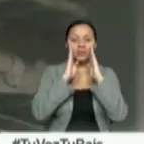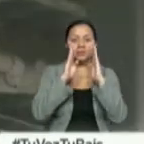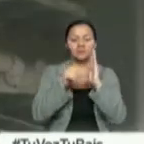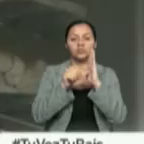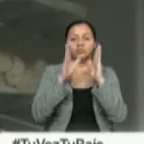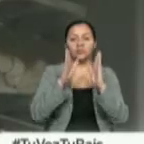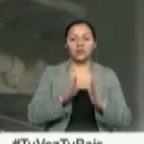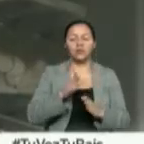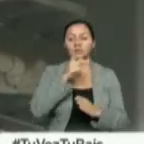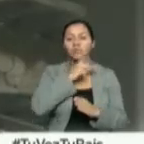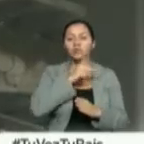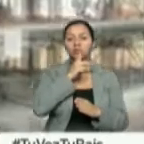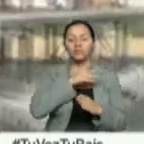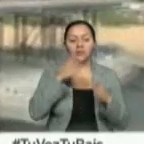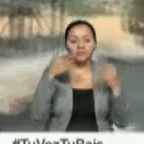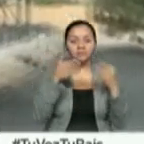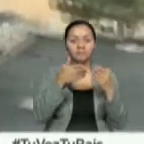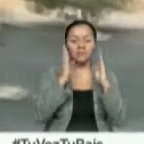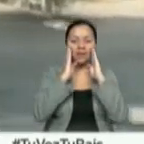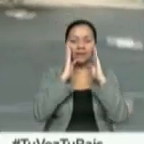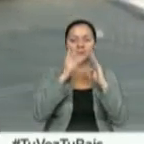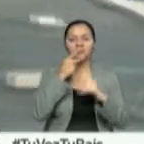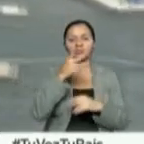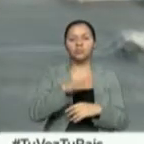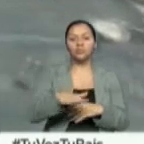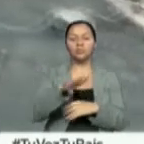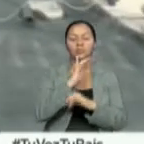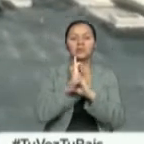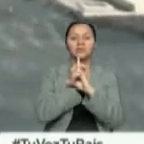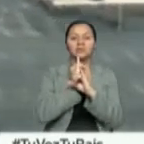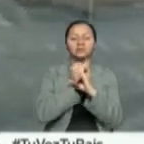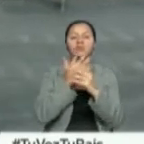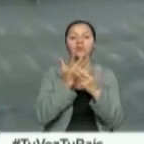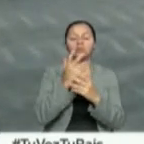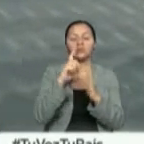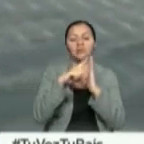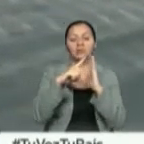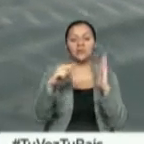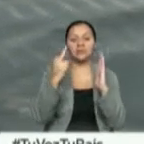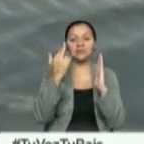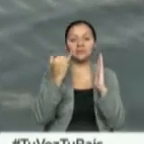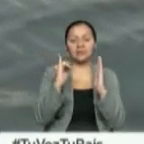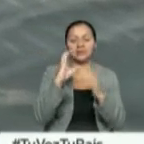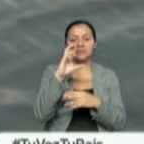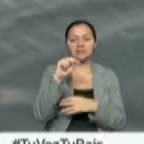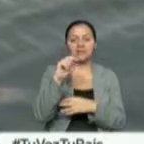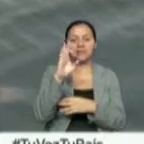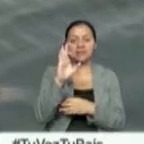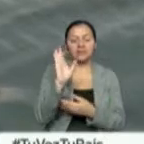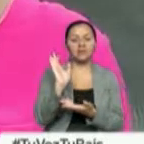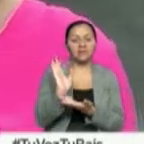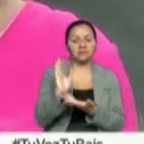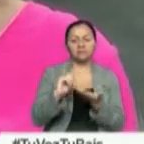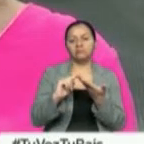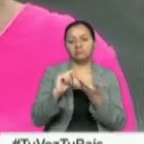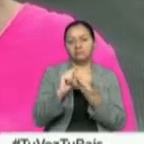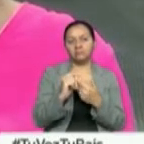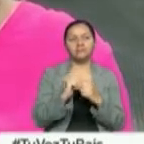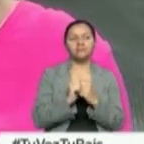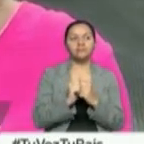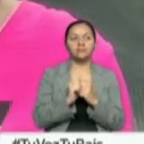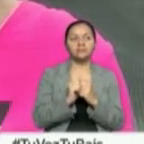donde estará concentrada la atención al público de instituciones como el s y entre otros el gobierno